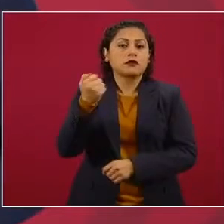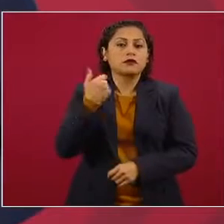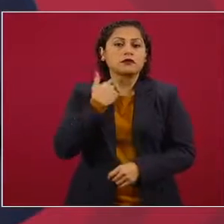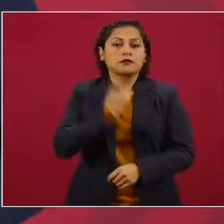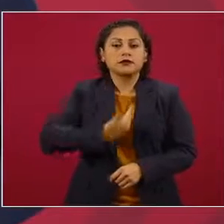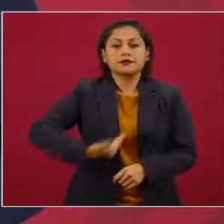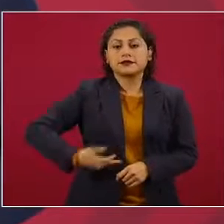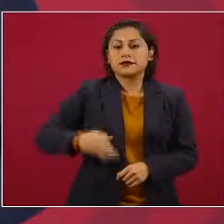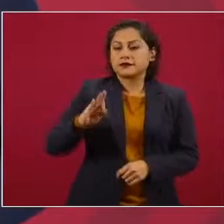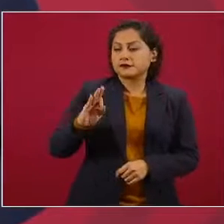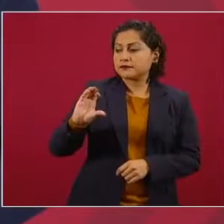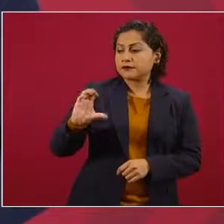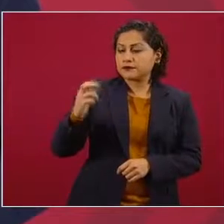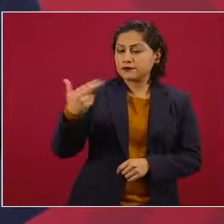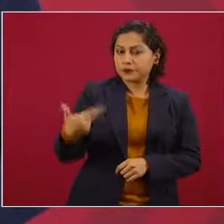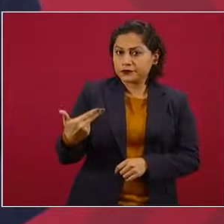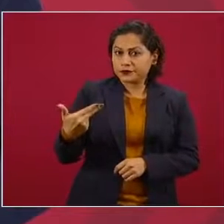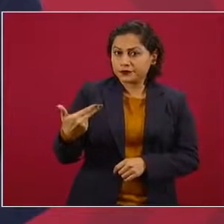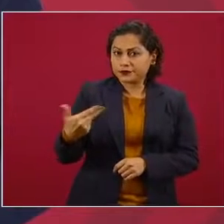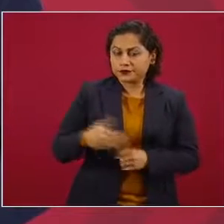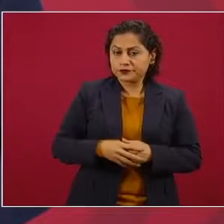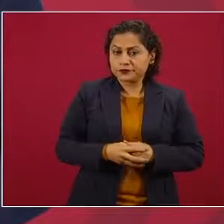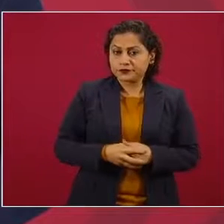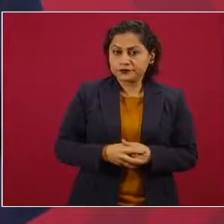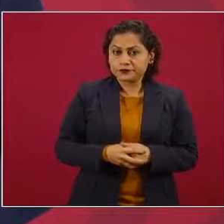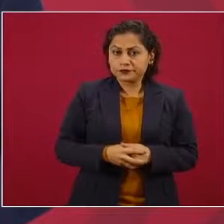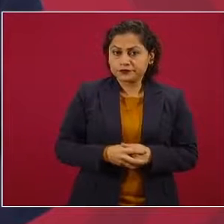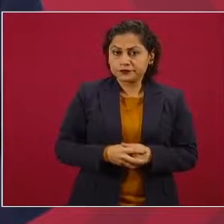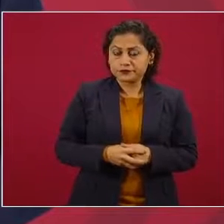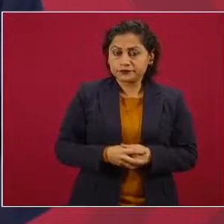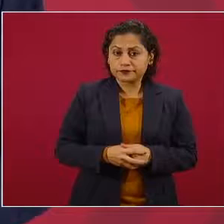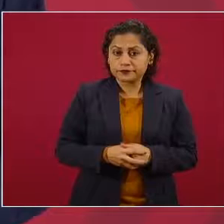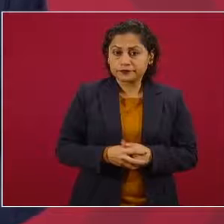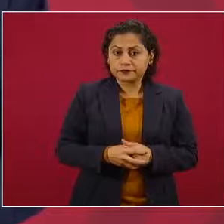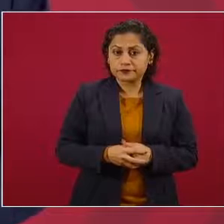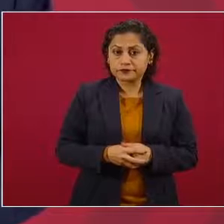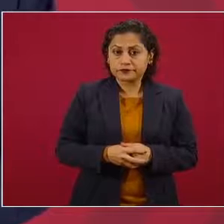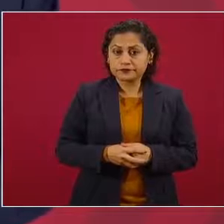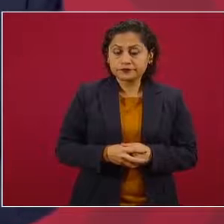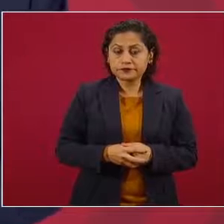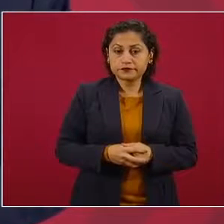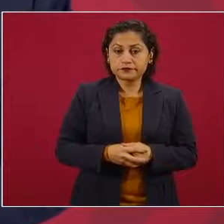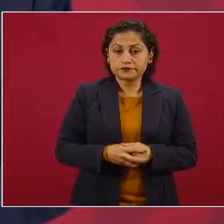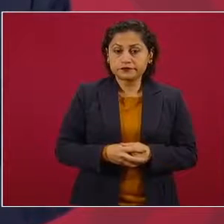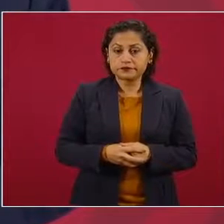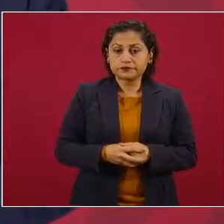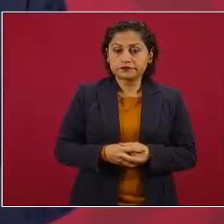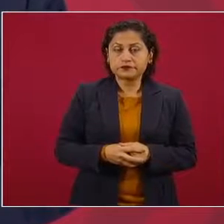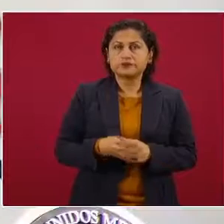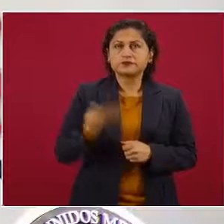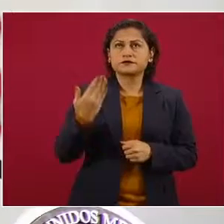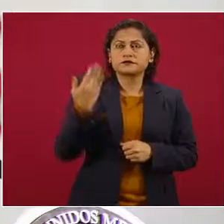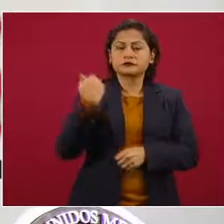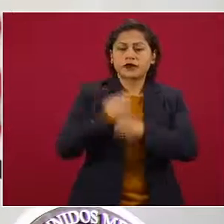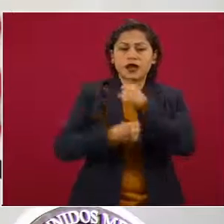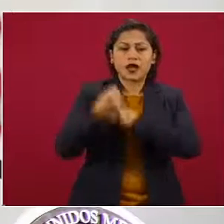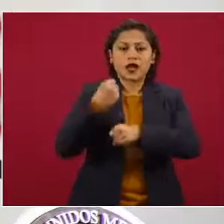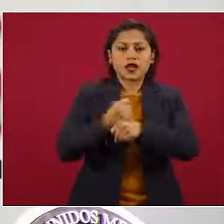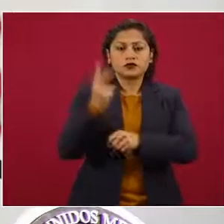en de 2007